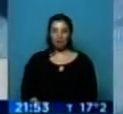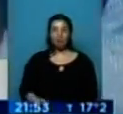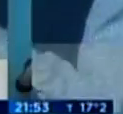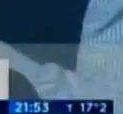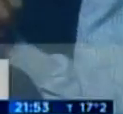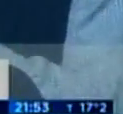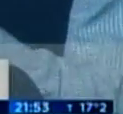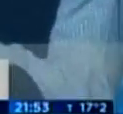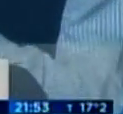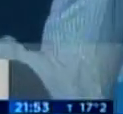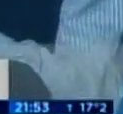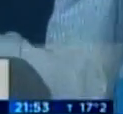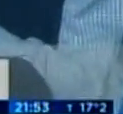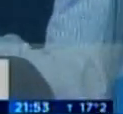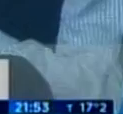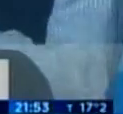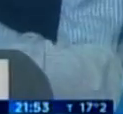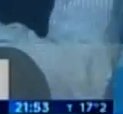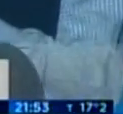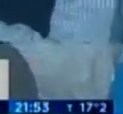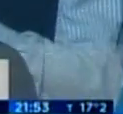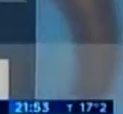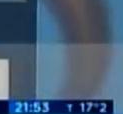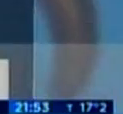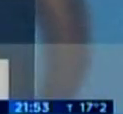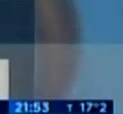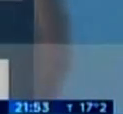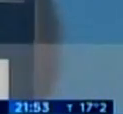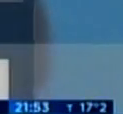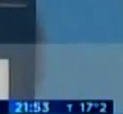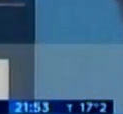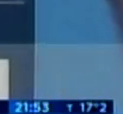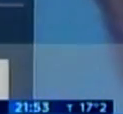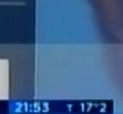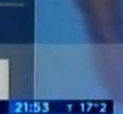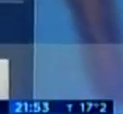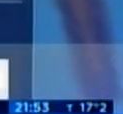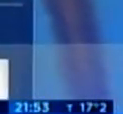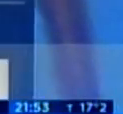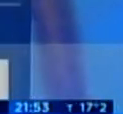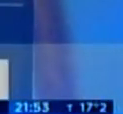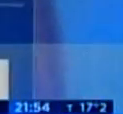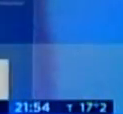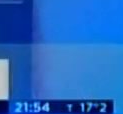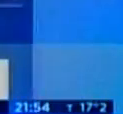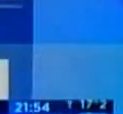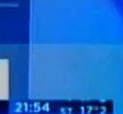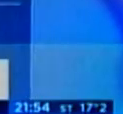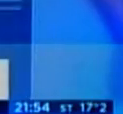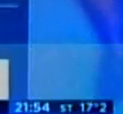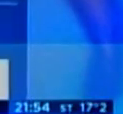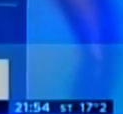Hoy nuestro querido pueblo habló a través de las urnas.